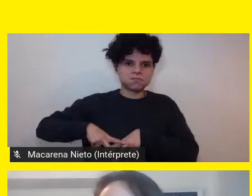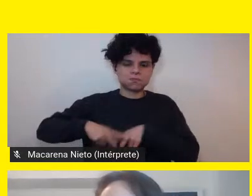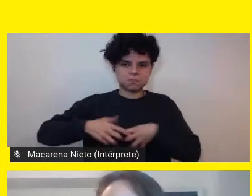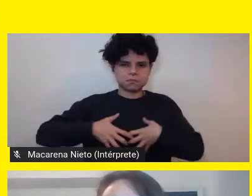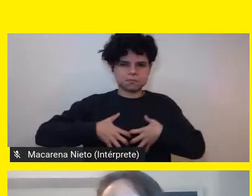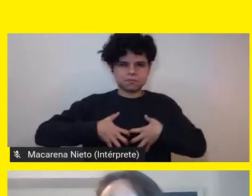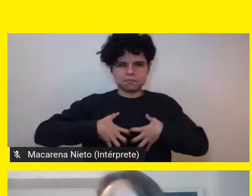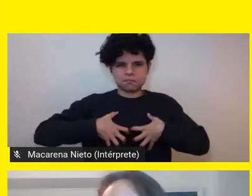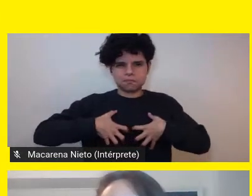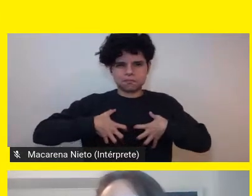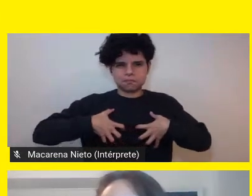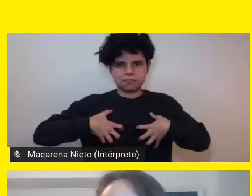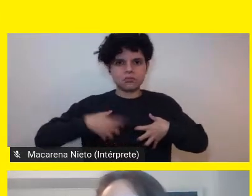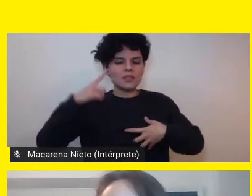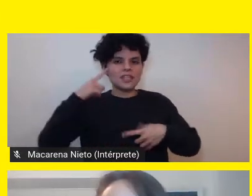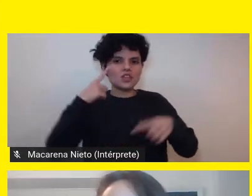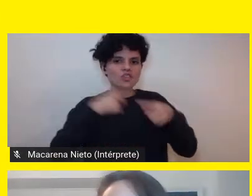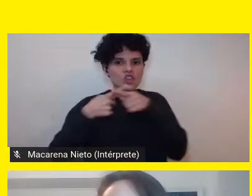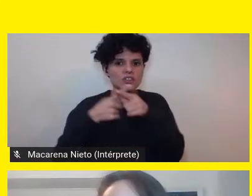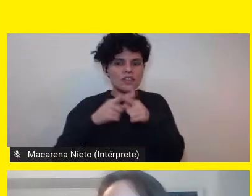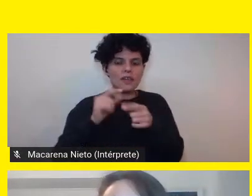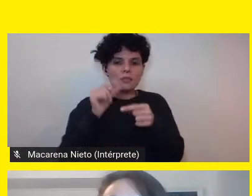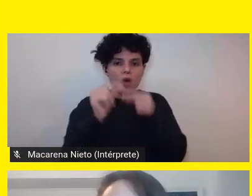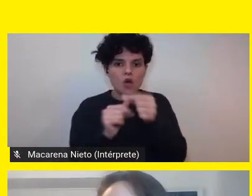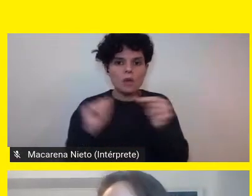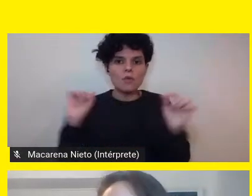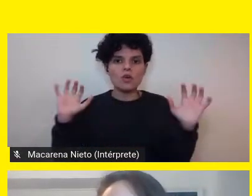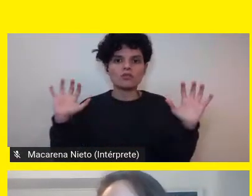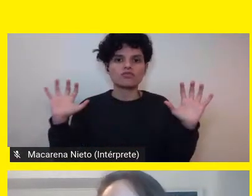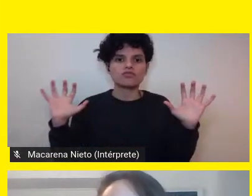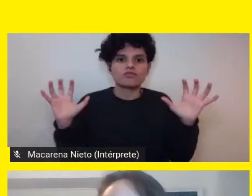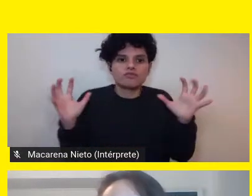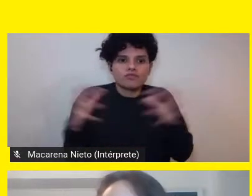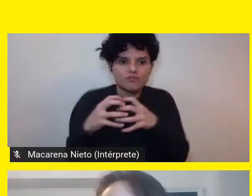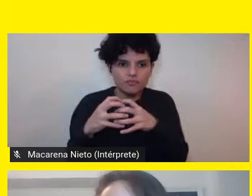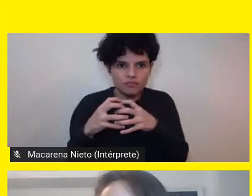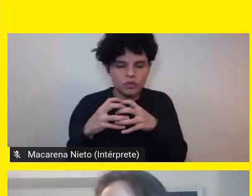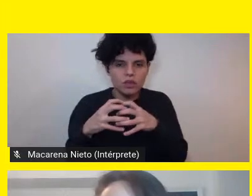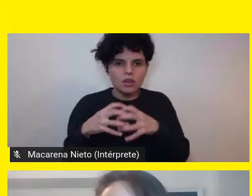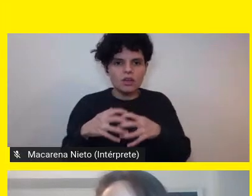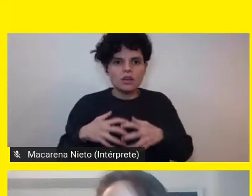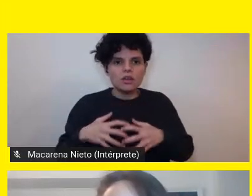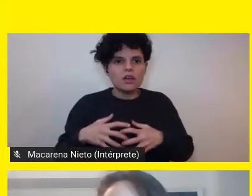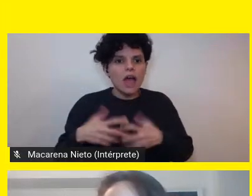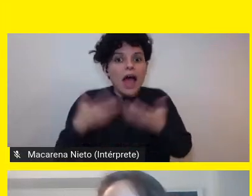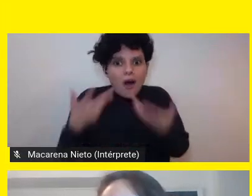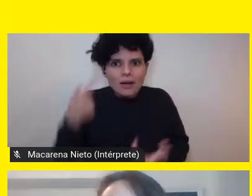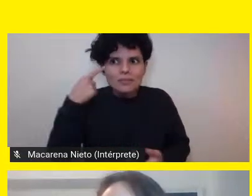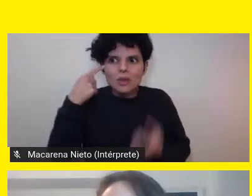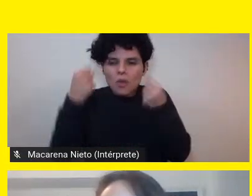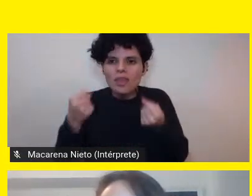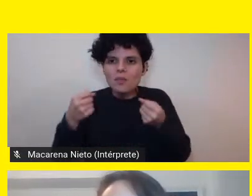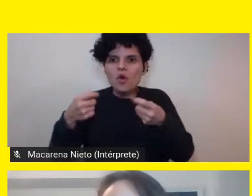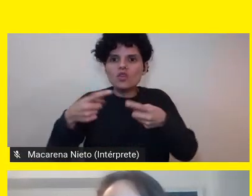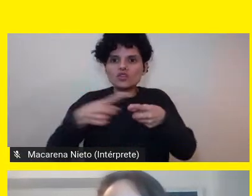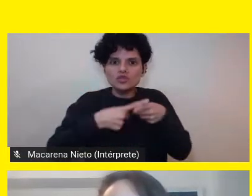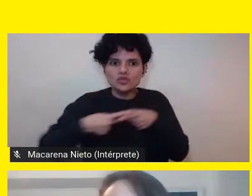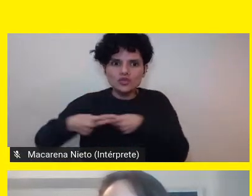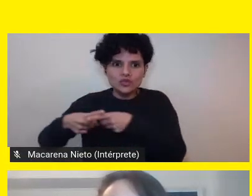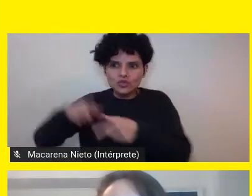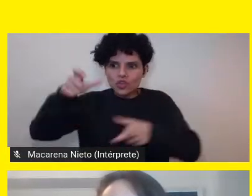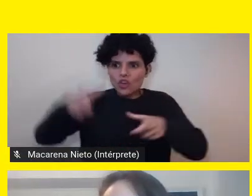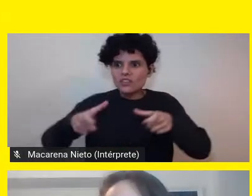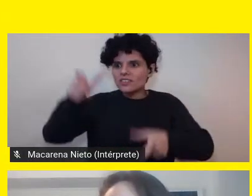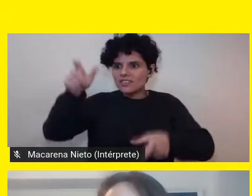social, hoy día nos abre la posibilidad a pensar un nuevo pacto social. Creo que tiene sus dificultades,